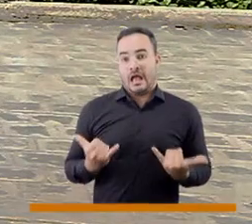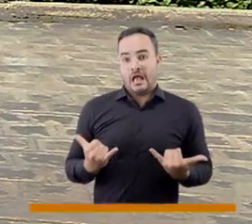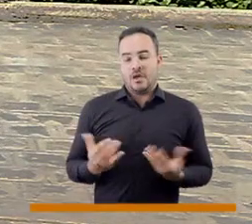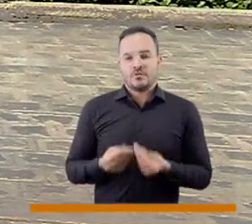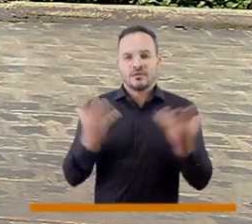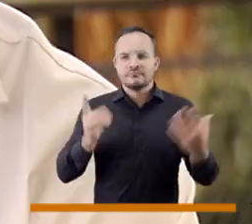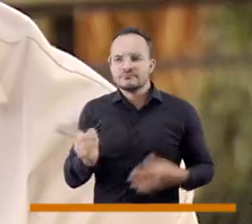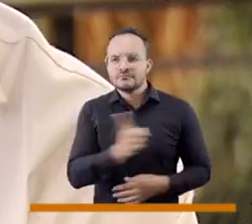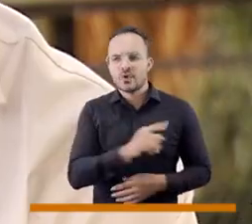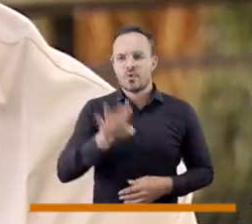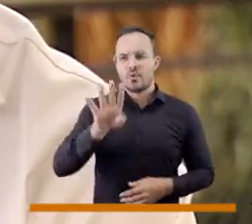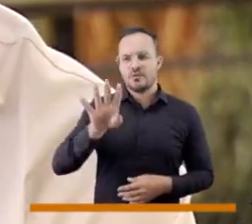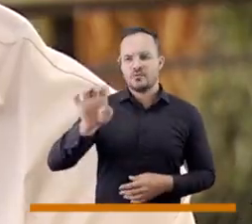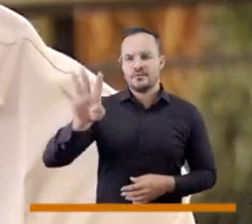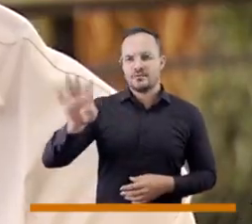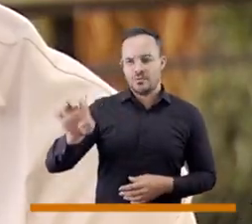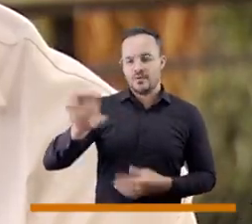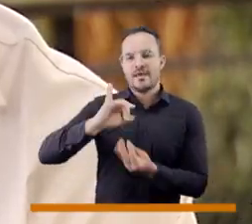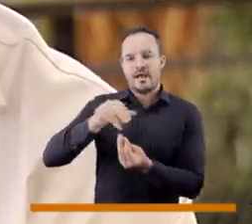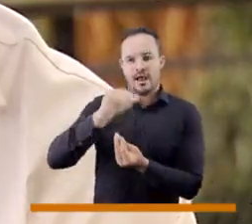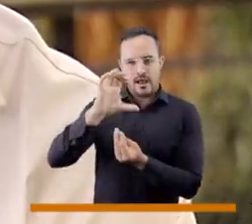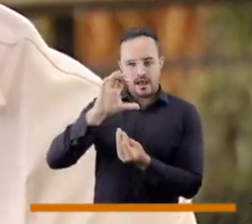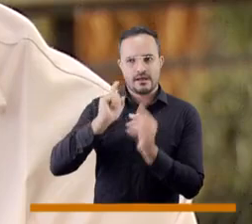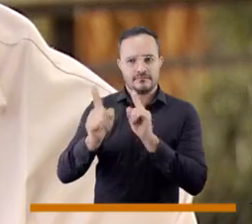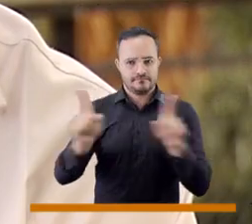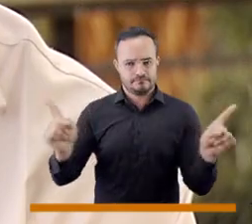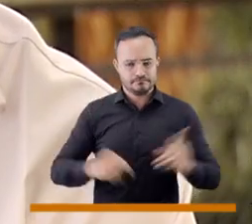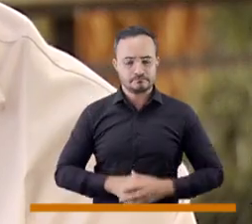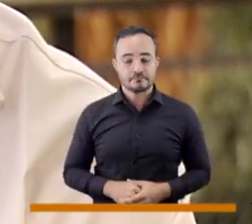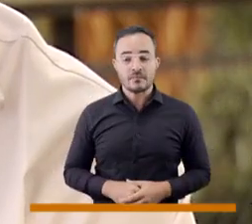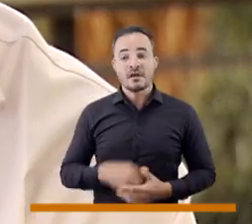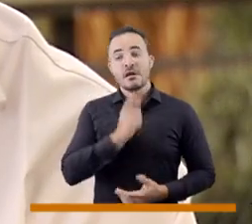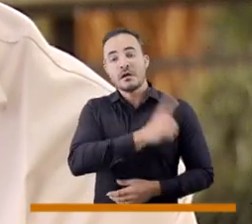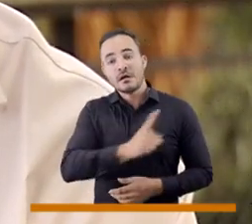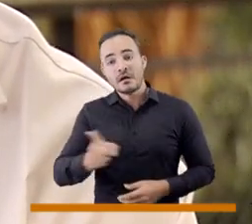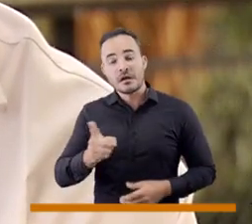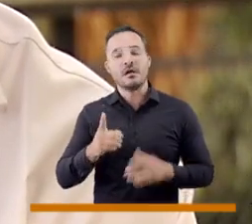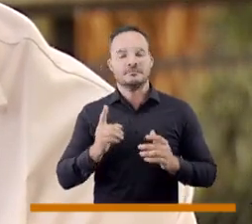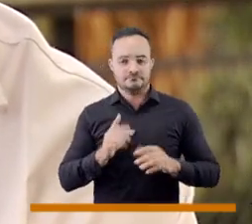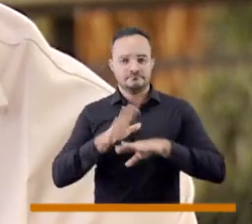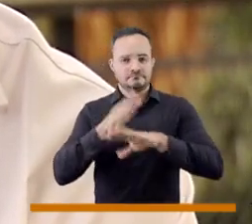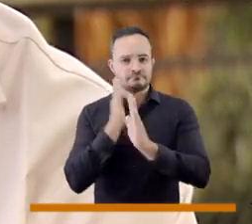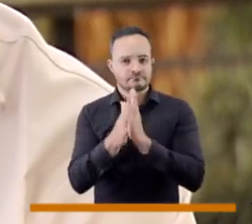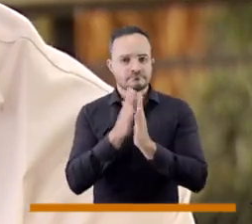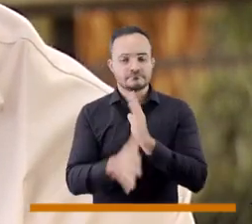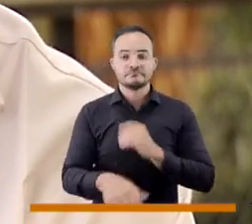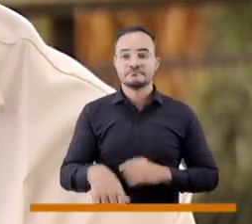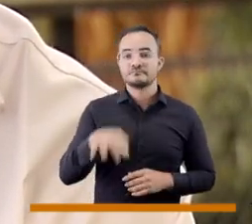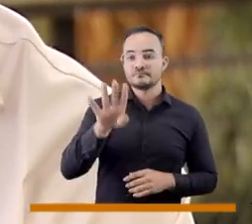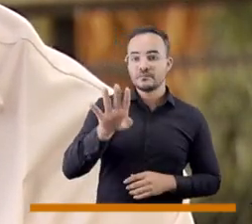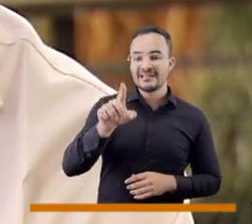Actualmente tenemos 499 juntas de acciones comunales, de las cuales tenemos